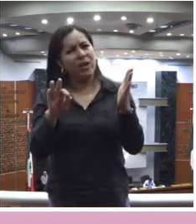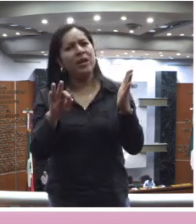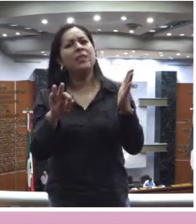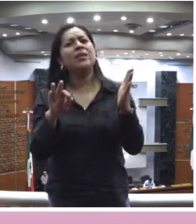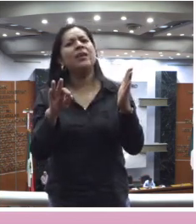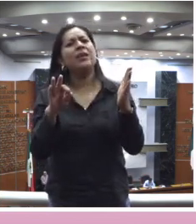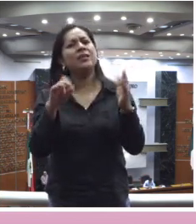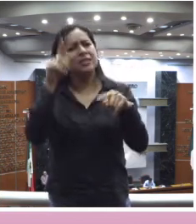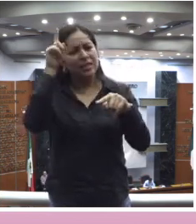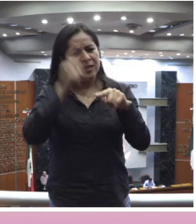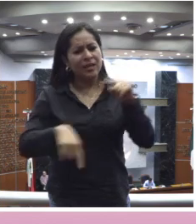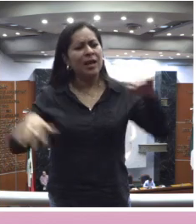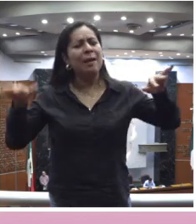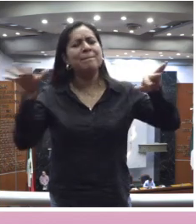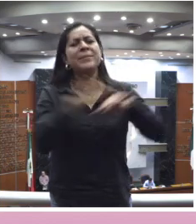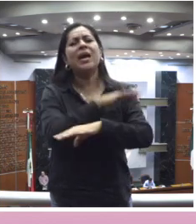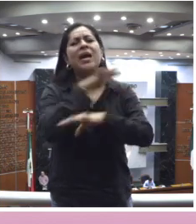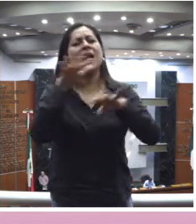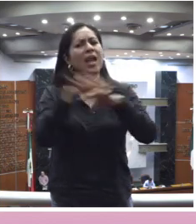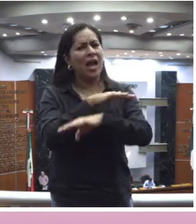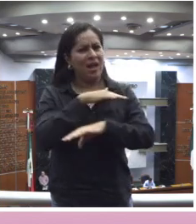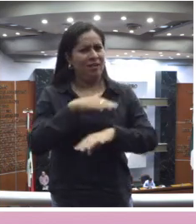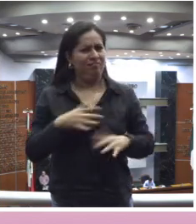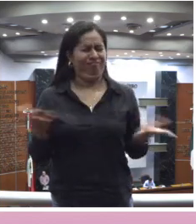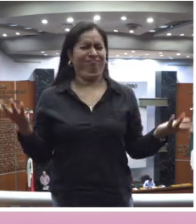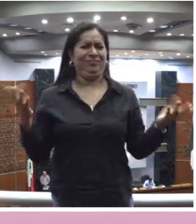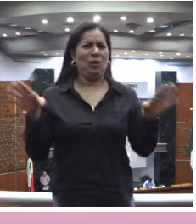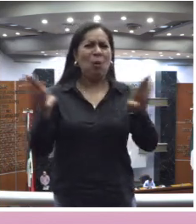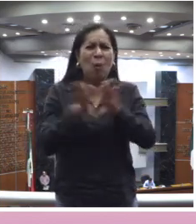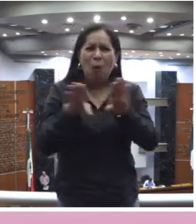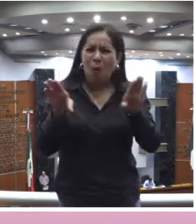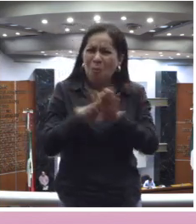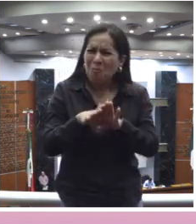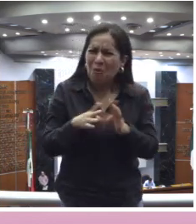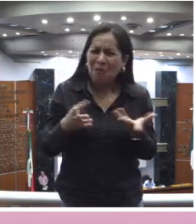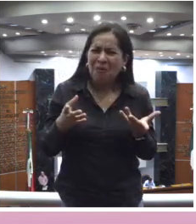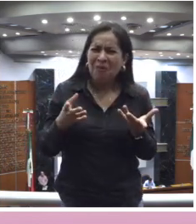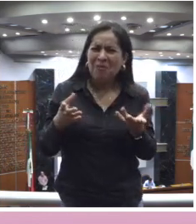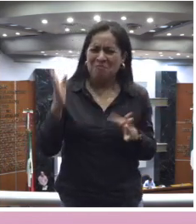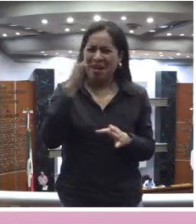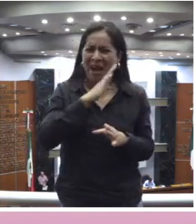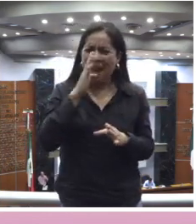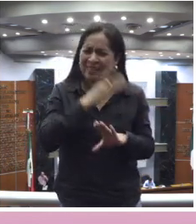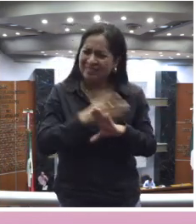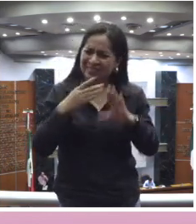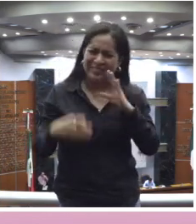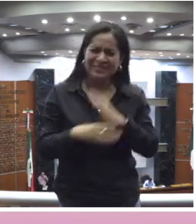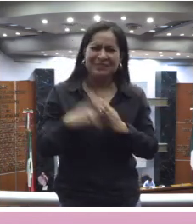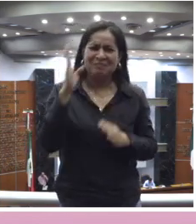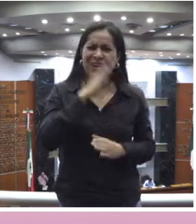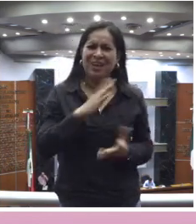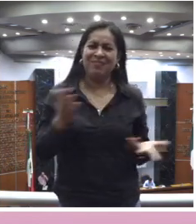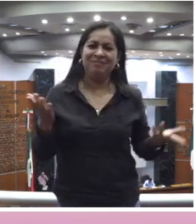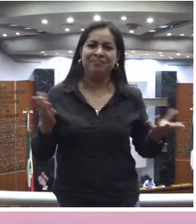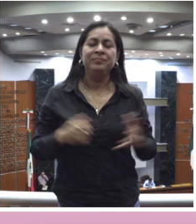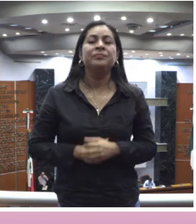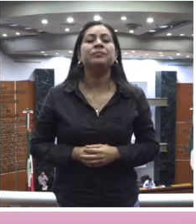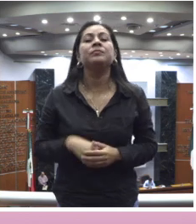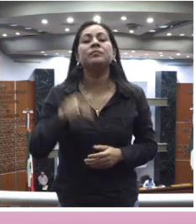acción de inconstitucionalidad. Es absurdo por todos los flancos.